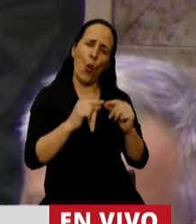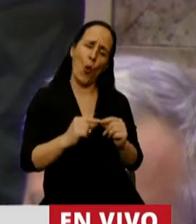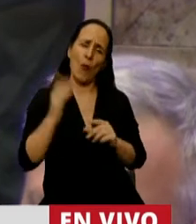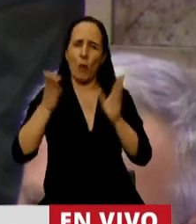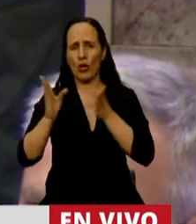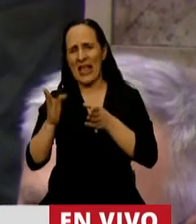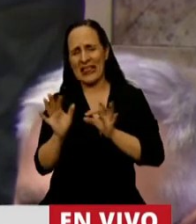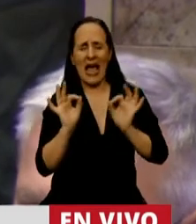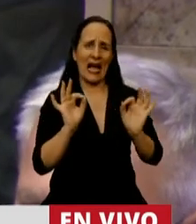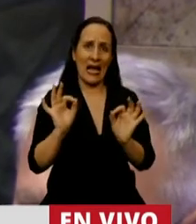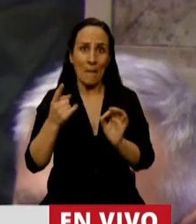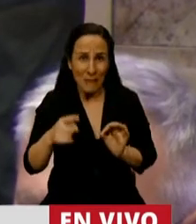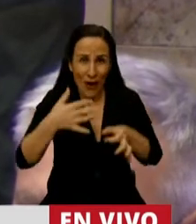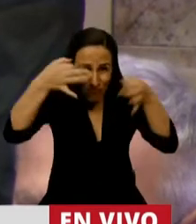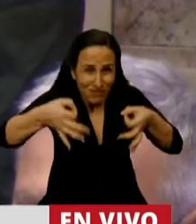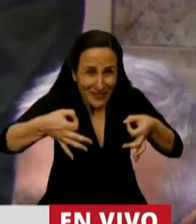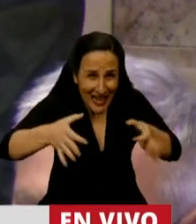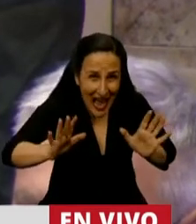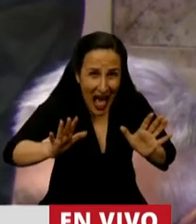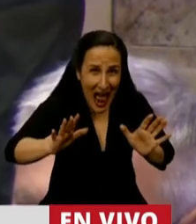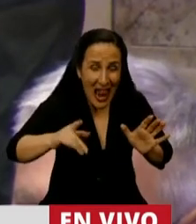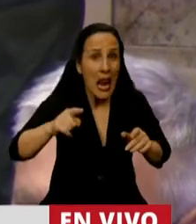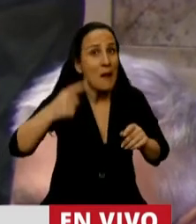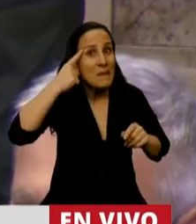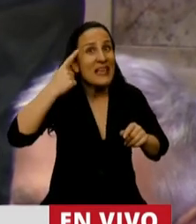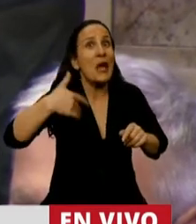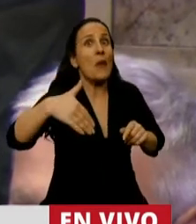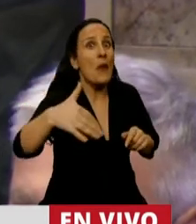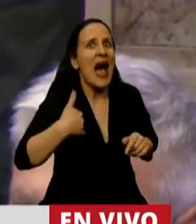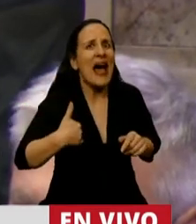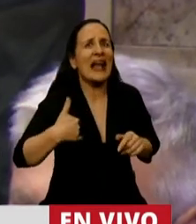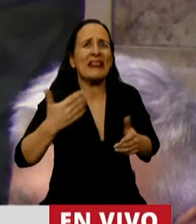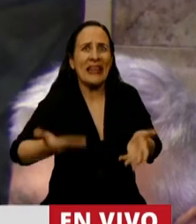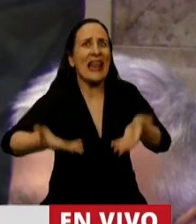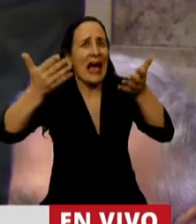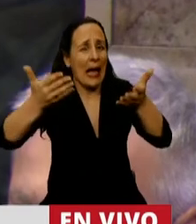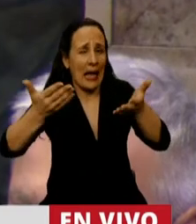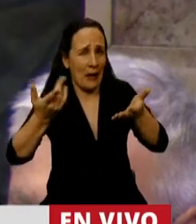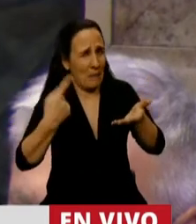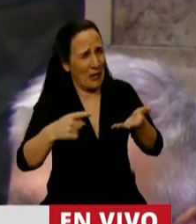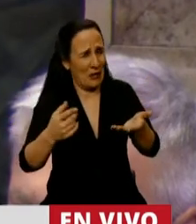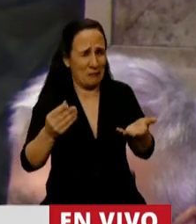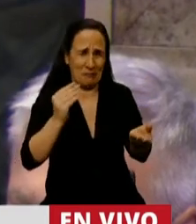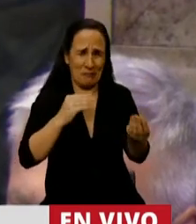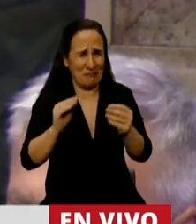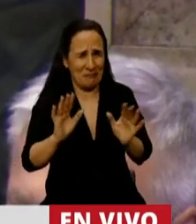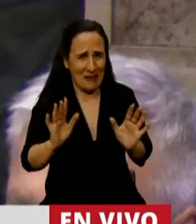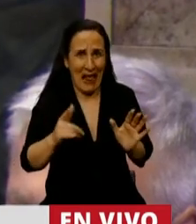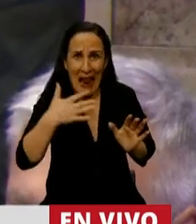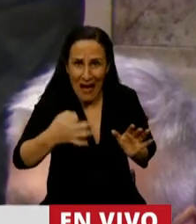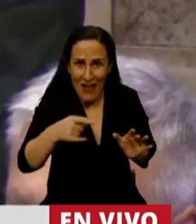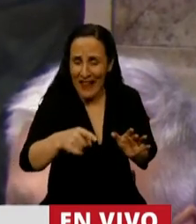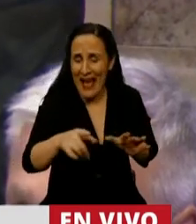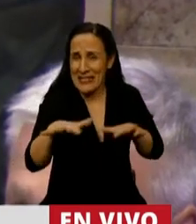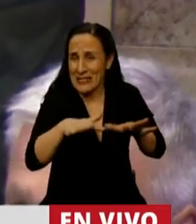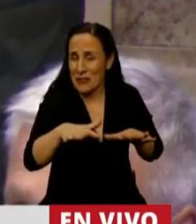tipo. Pero lo cierto es que mientras se estima un crecimiento, que más que una estimación es un dibujo, el déficit nos golpea y se acerca